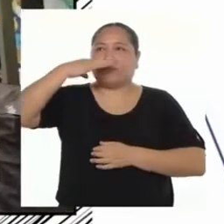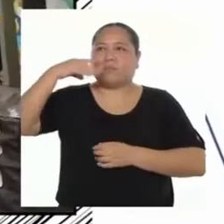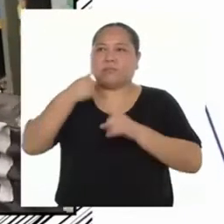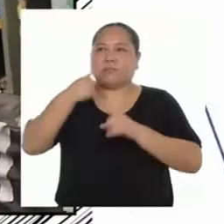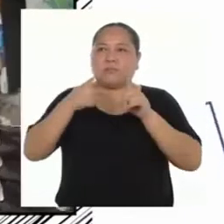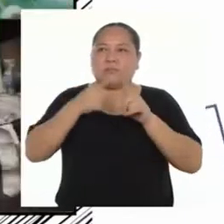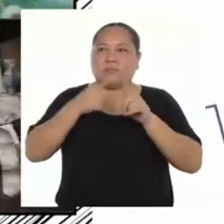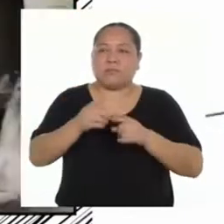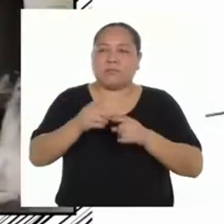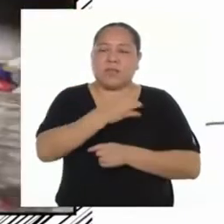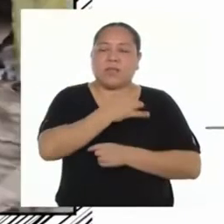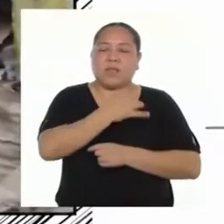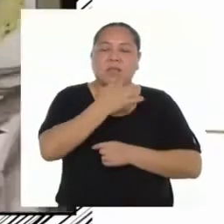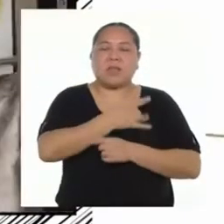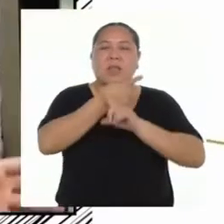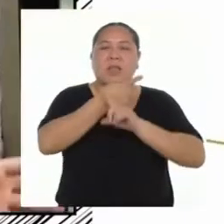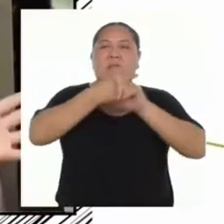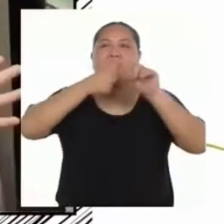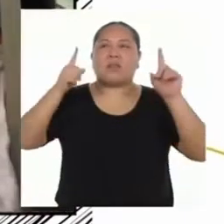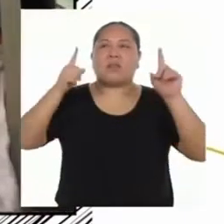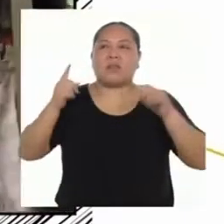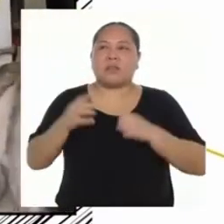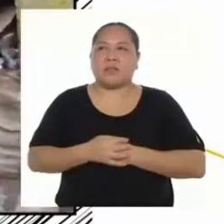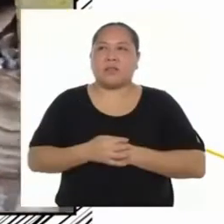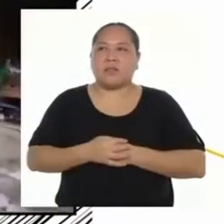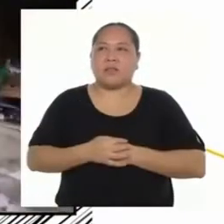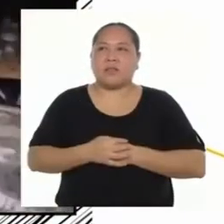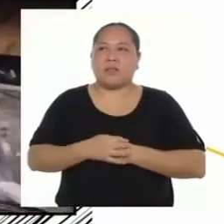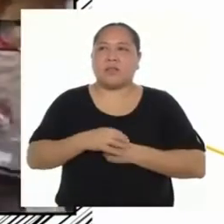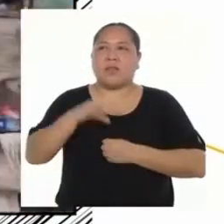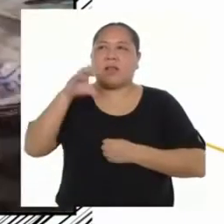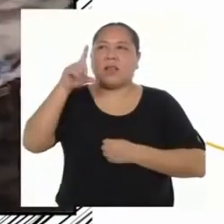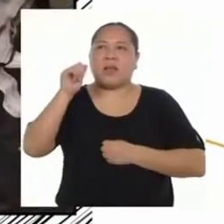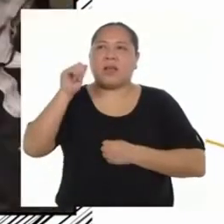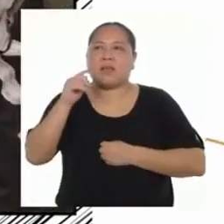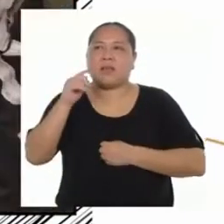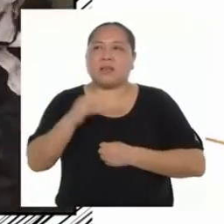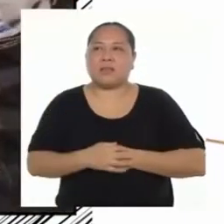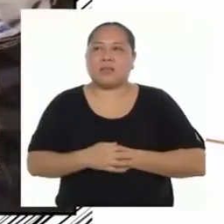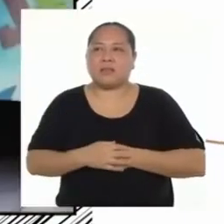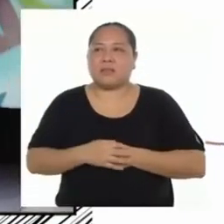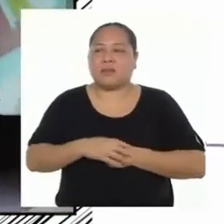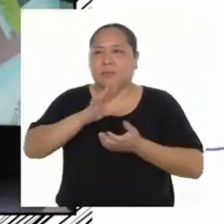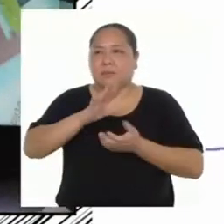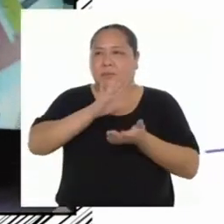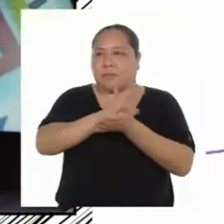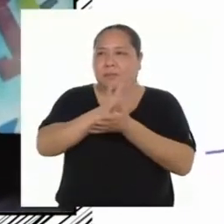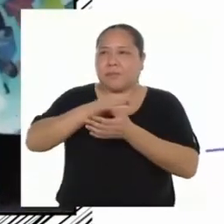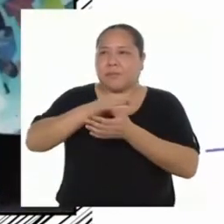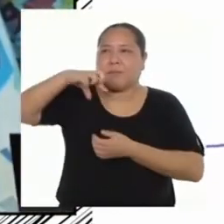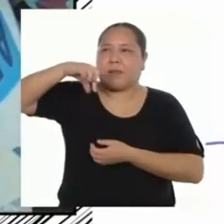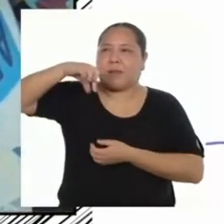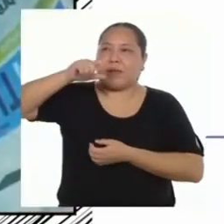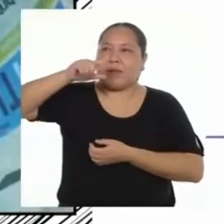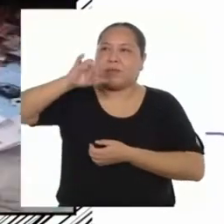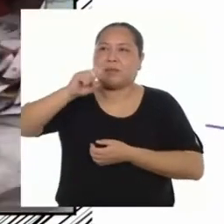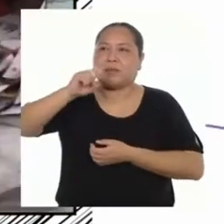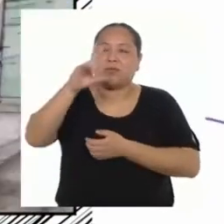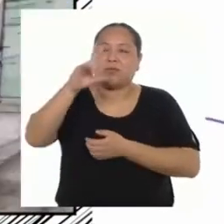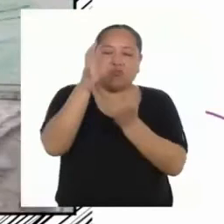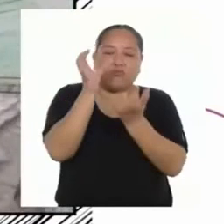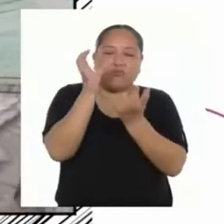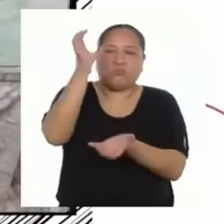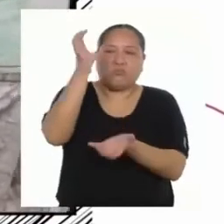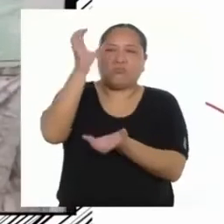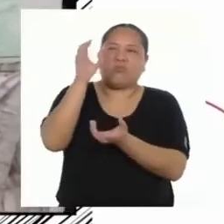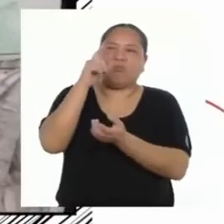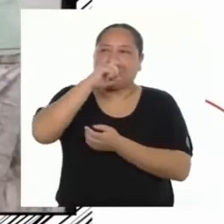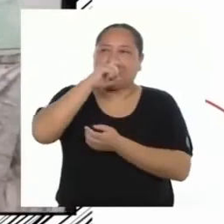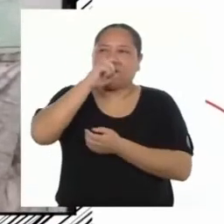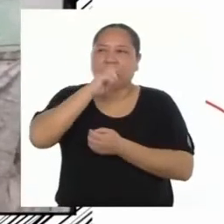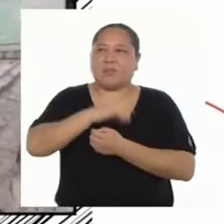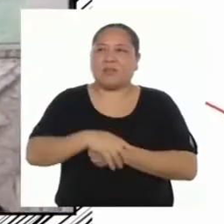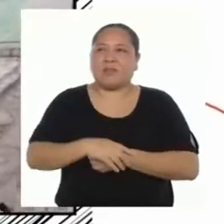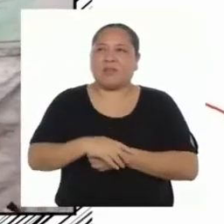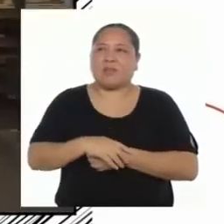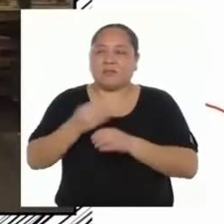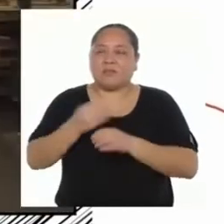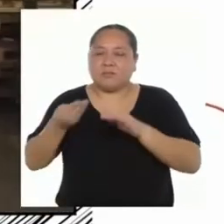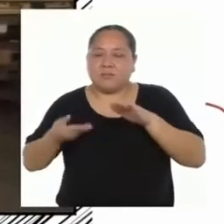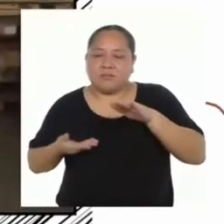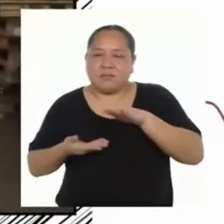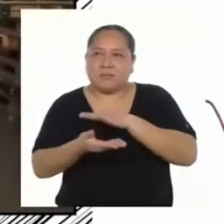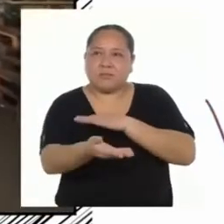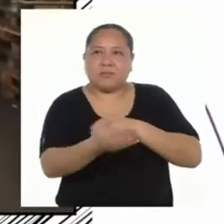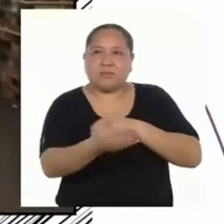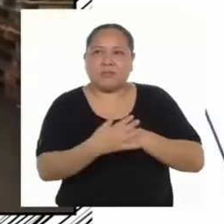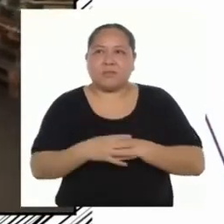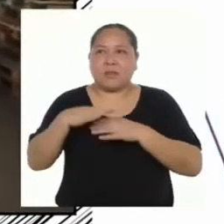distinto, se siente distinto. Latas por un lado, plásticos por otro, un pedazo de tu infancia. La propaganda que dejan debajo de